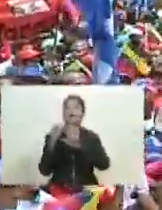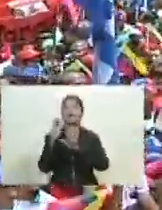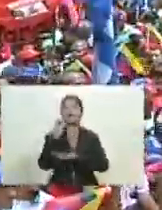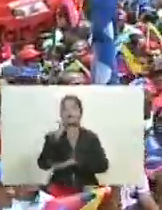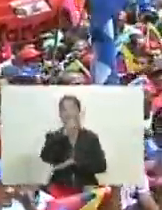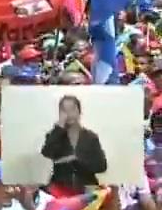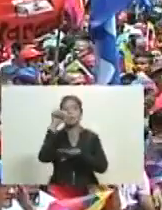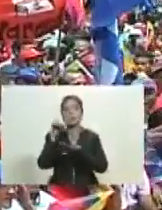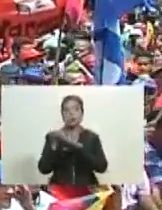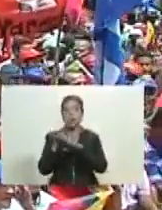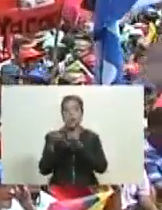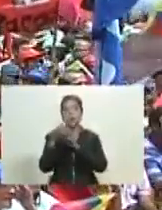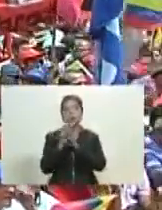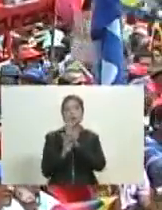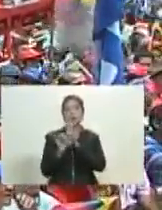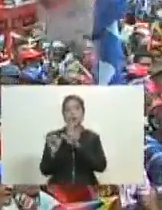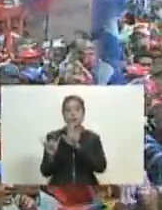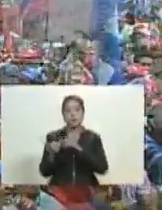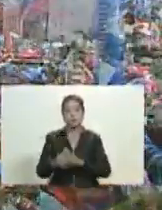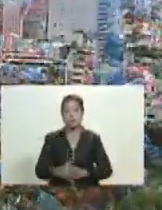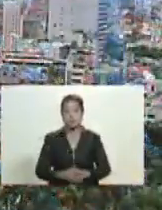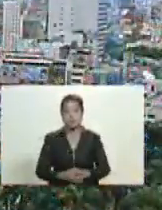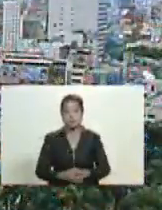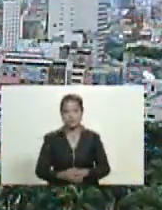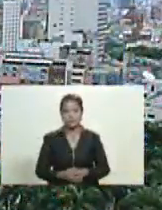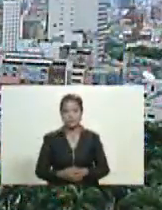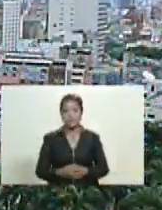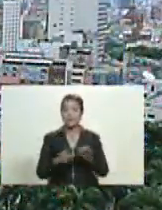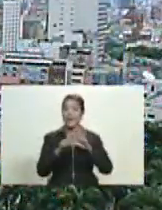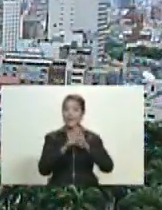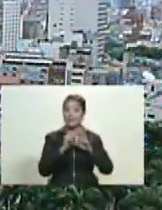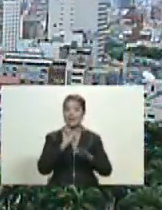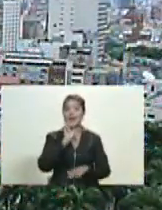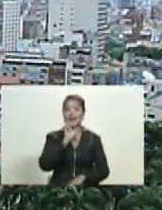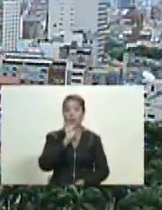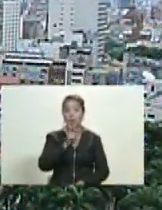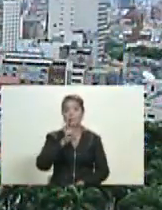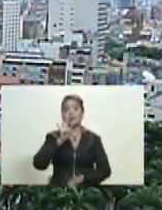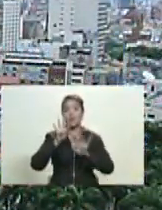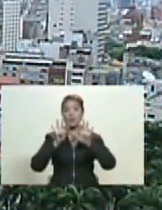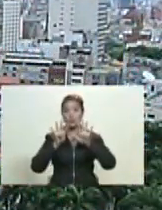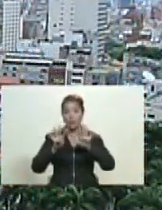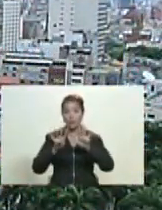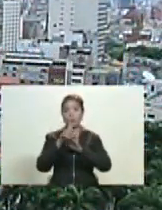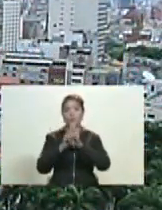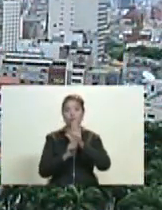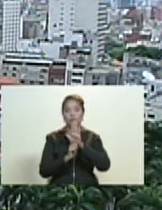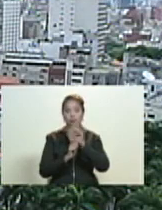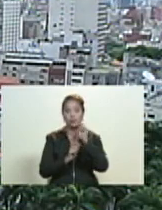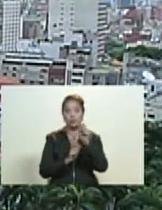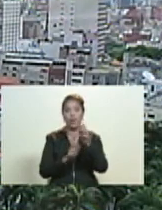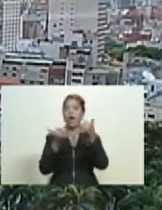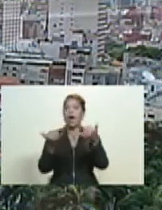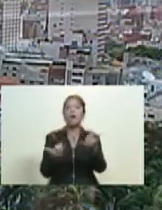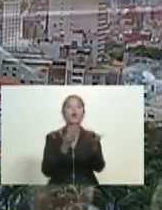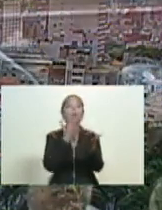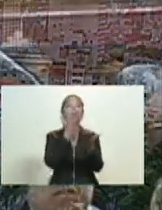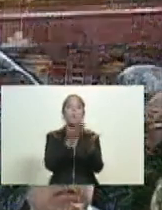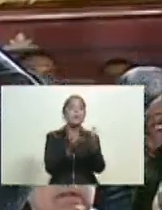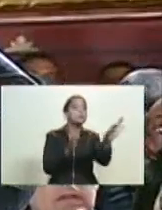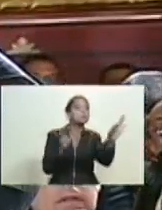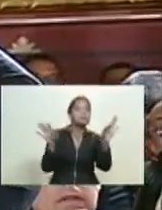Asamblea Nacional Constituyente. Artículo 349 de la Constitución. Paso a hacer la